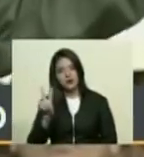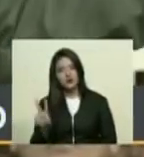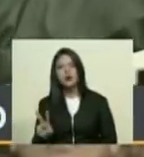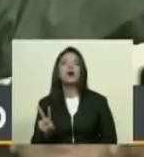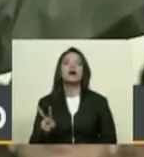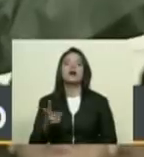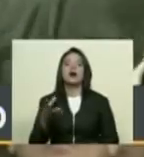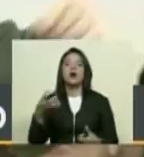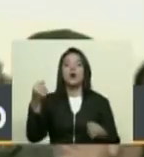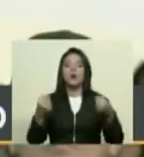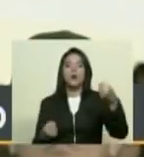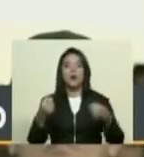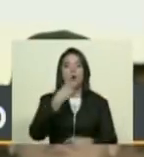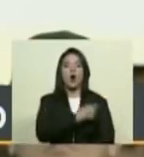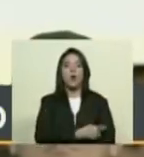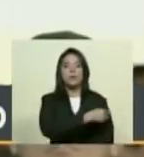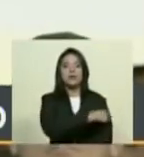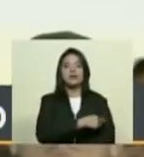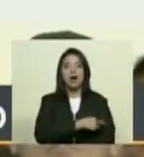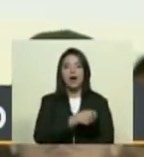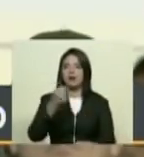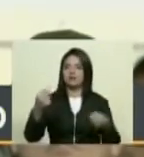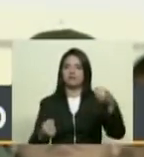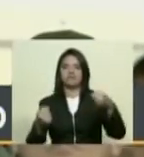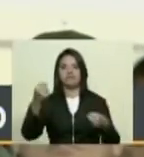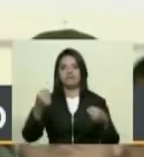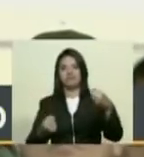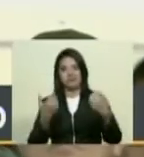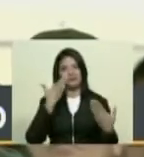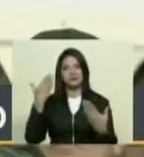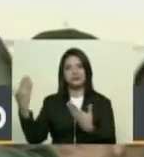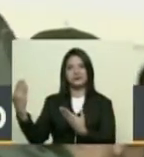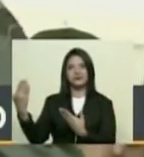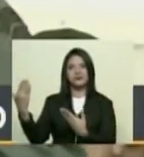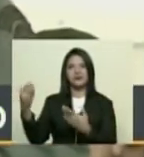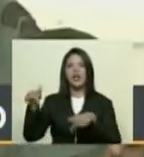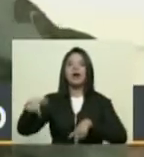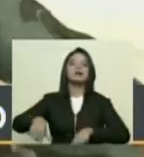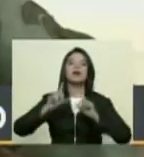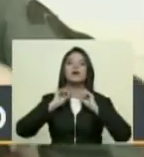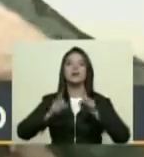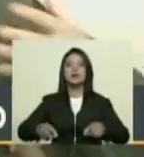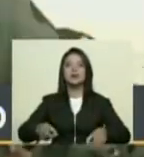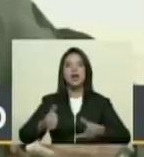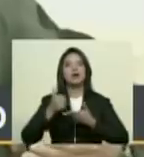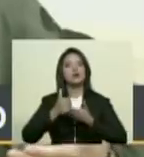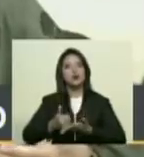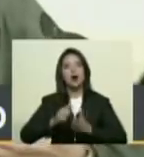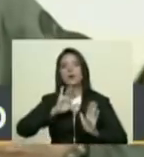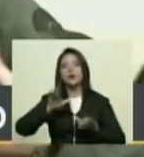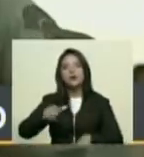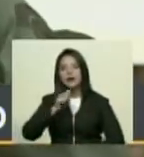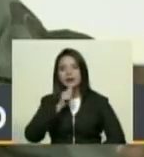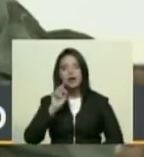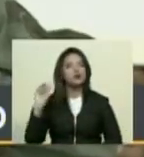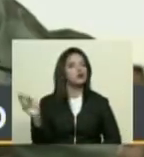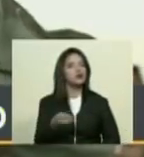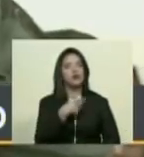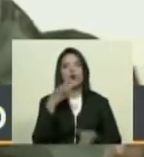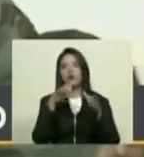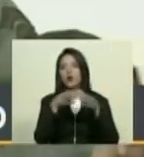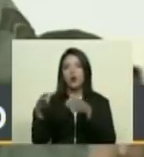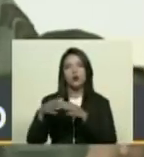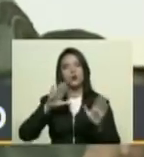nuestros hospitales móviles quirúrgicos, que aquí los vemos en esta avenida, ayudado, apoyado por todas las unidades